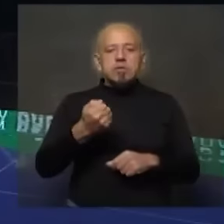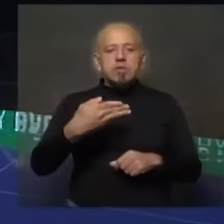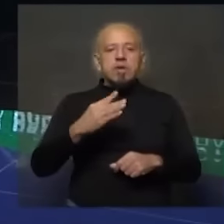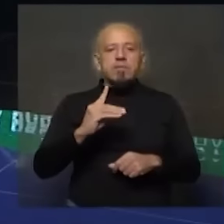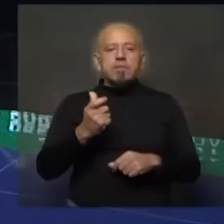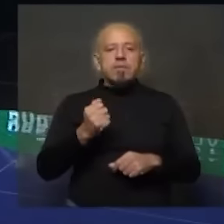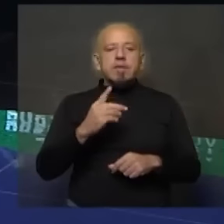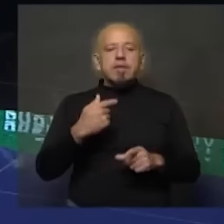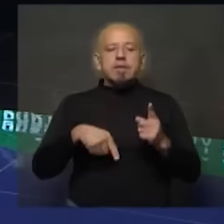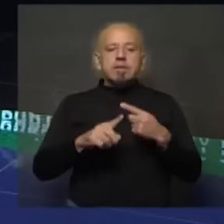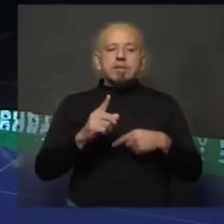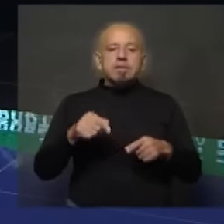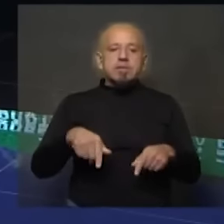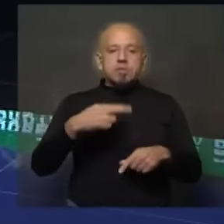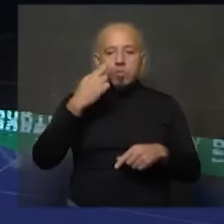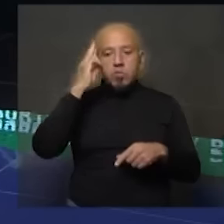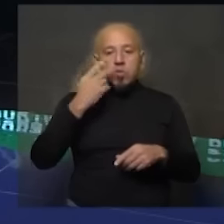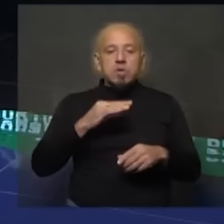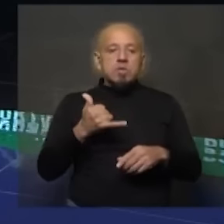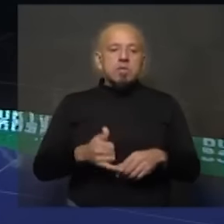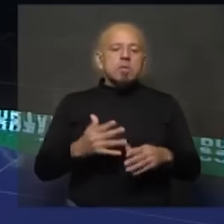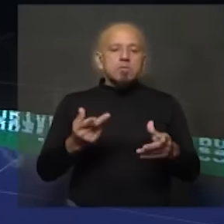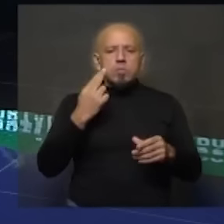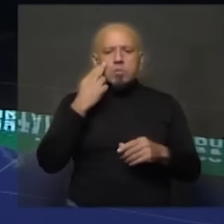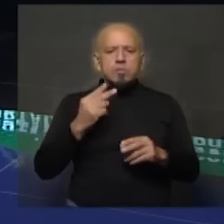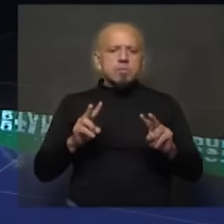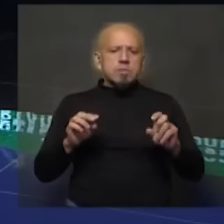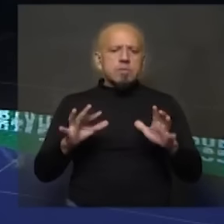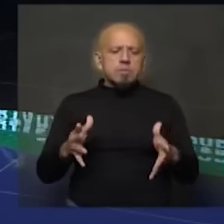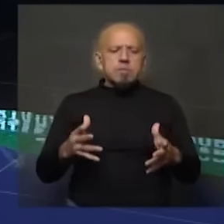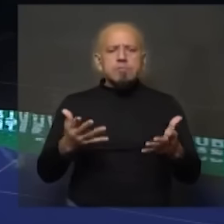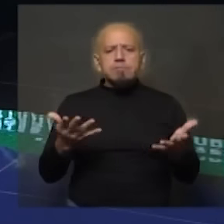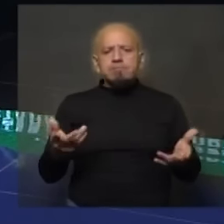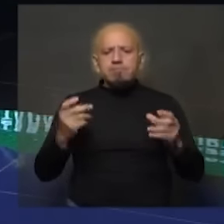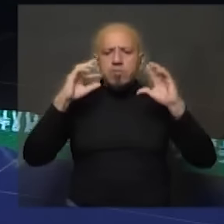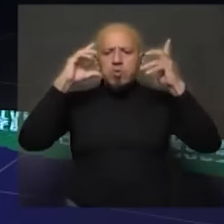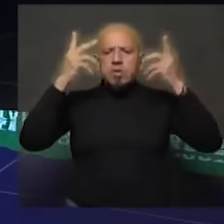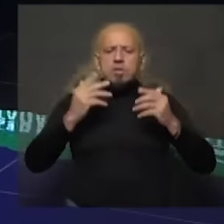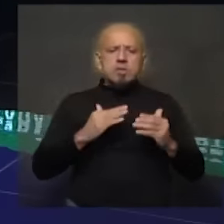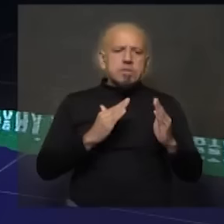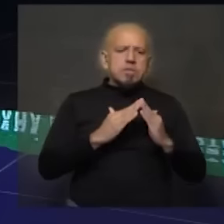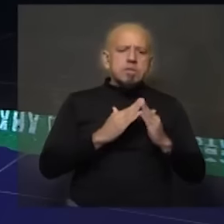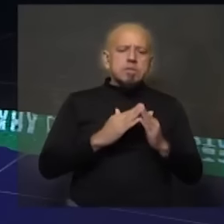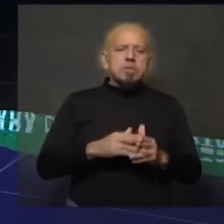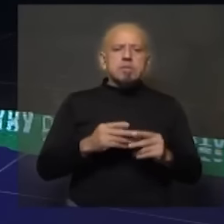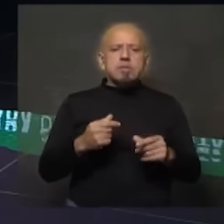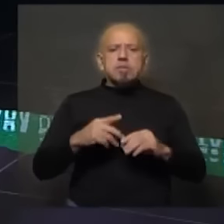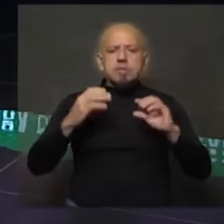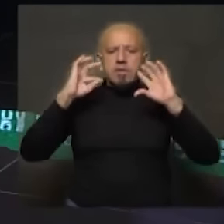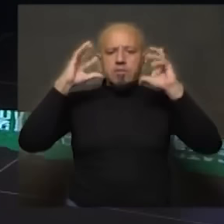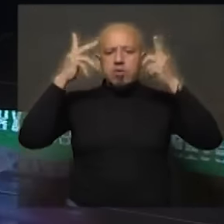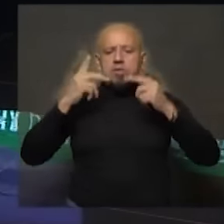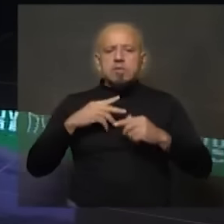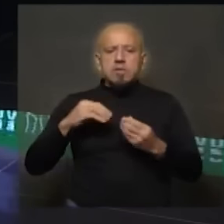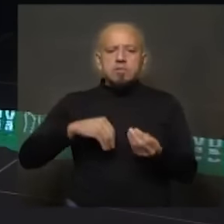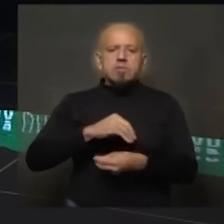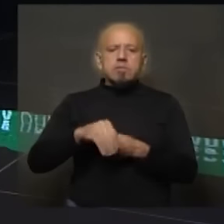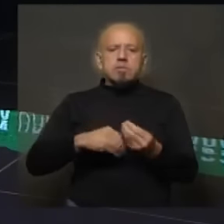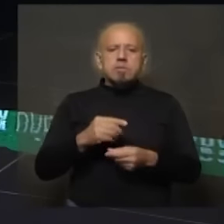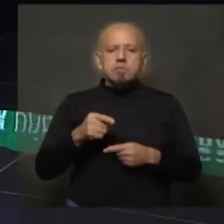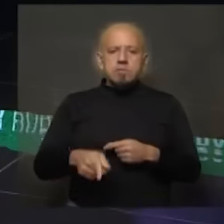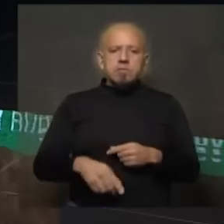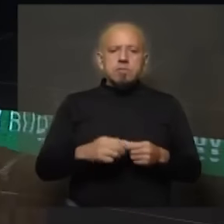dijo que el país tiene un problema, por todo lo dicho, vinculado con la violencia doméstica y también con la violencia familiar. Presten atención,